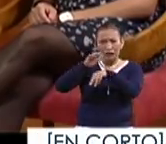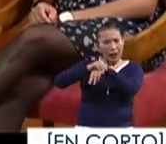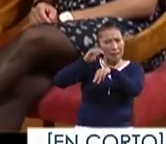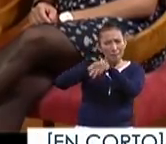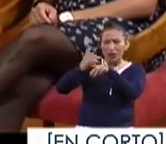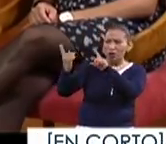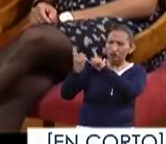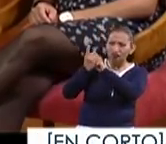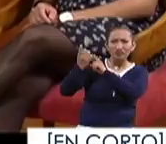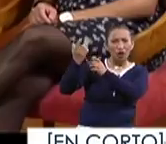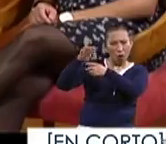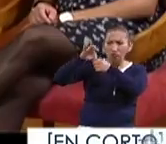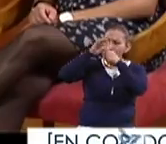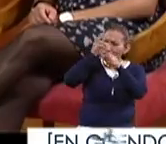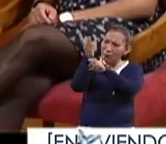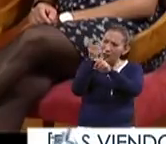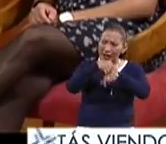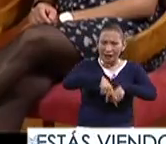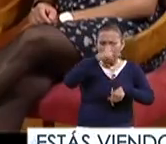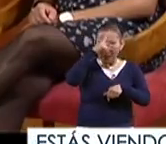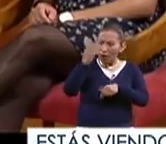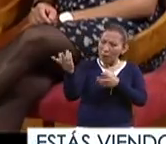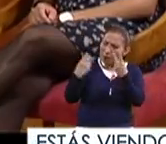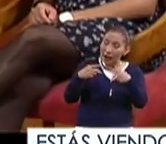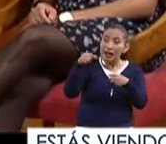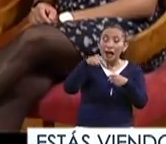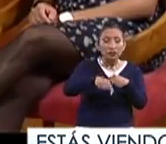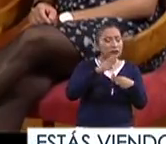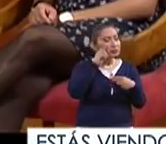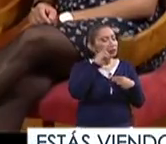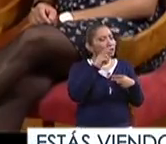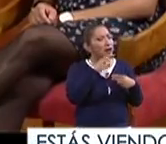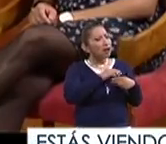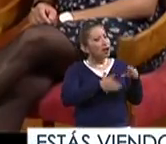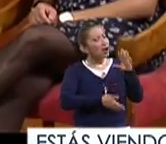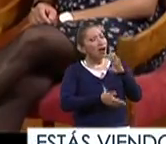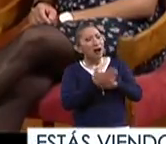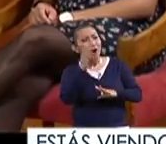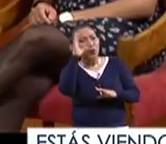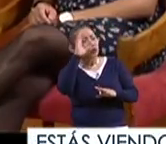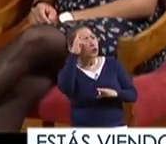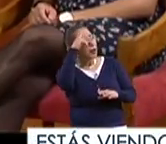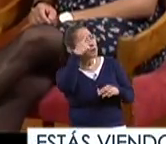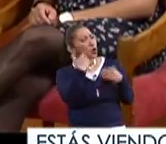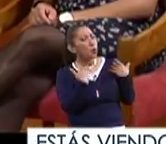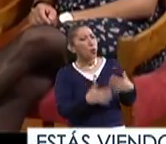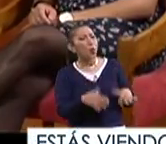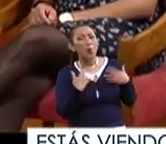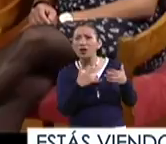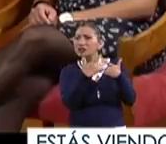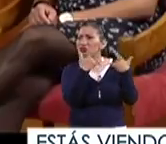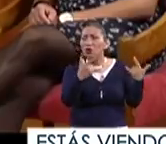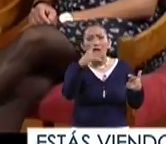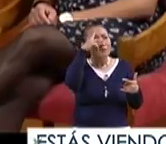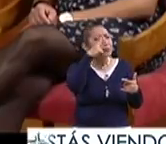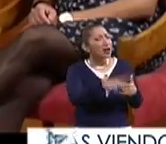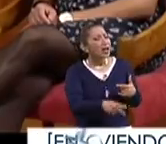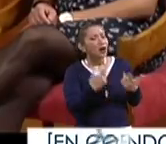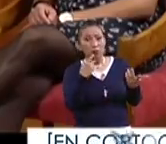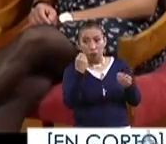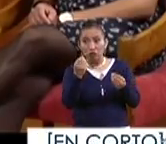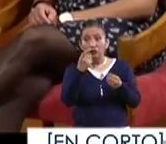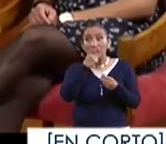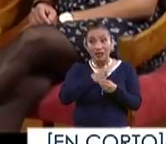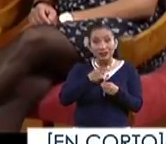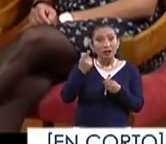amigos extranjeros que he traído a México, se van maravillados de nuestras culturas, de nuestra historia. Y como